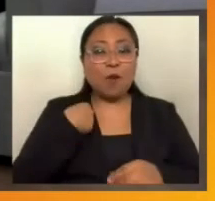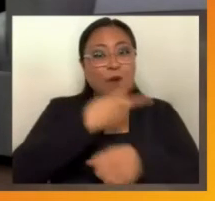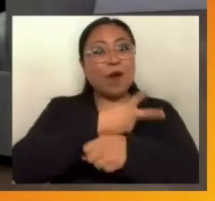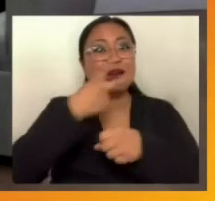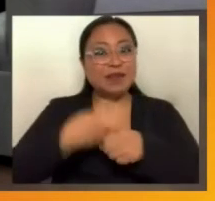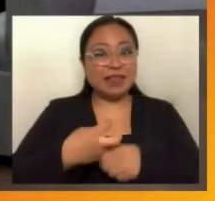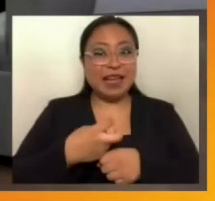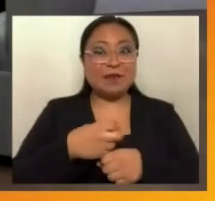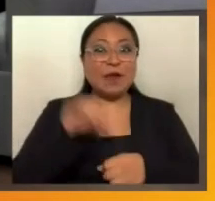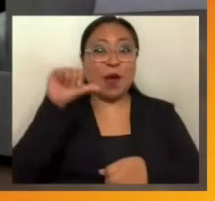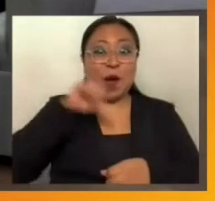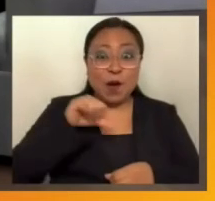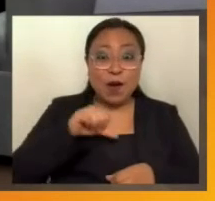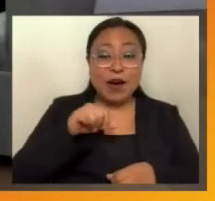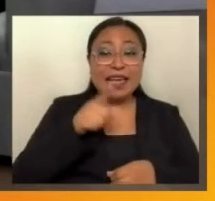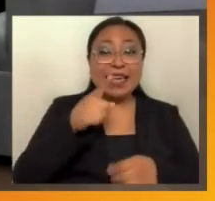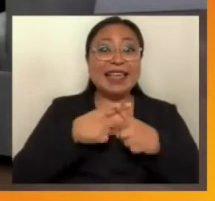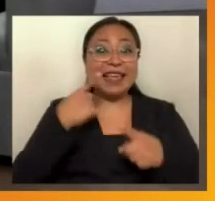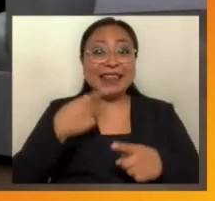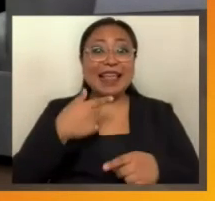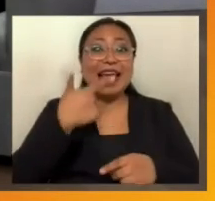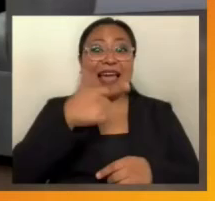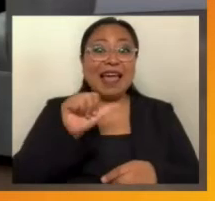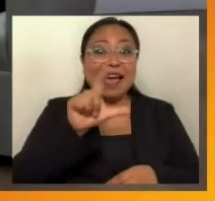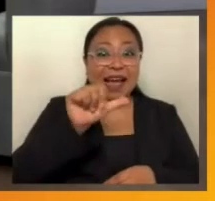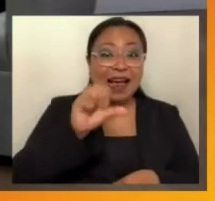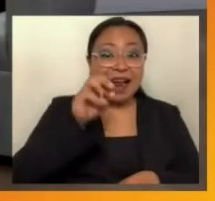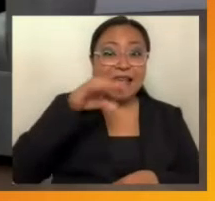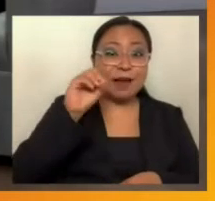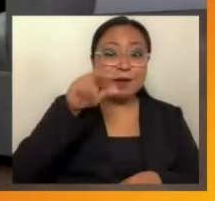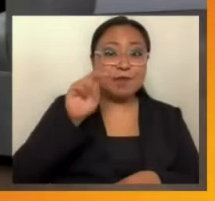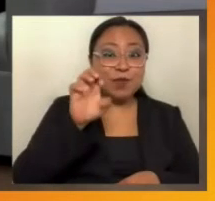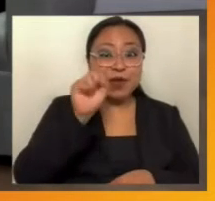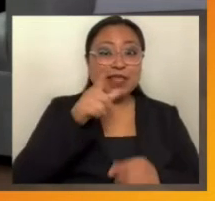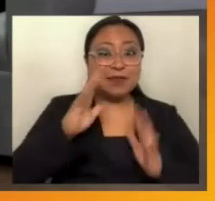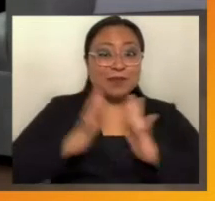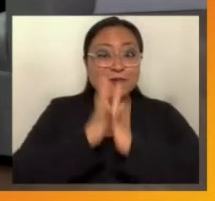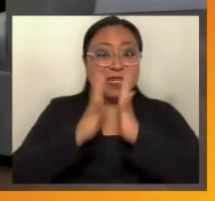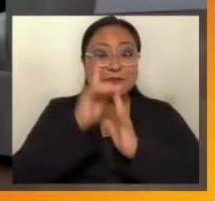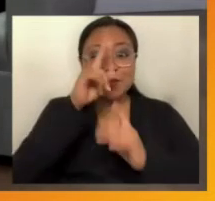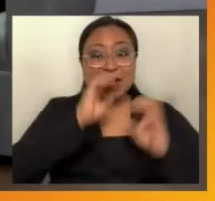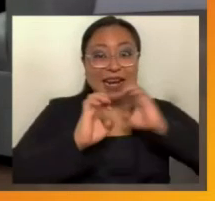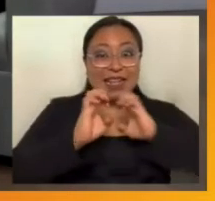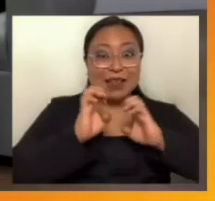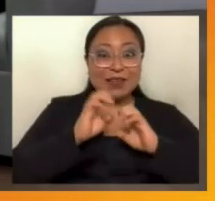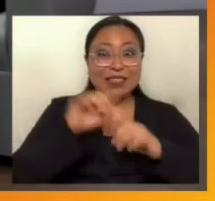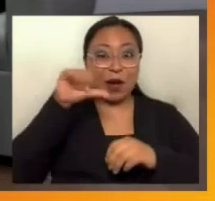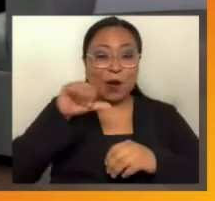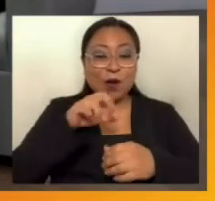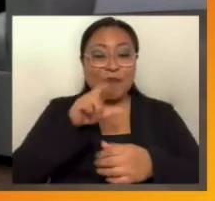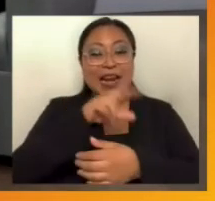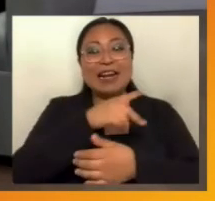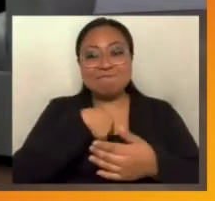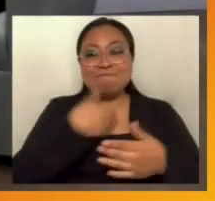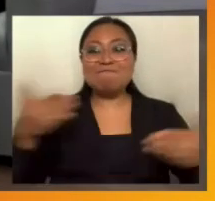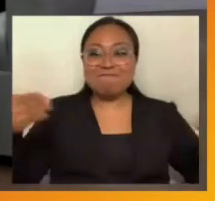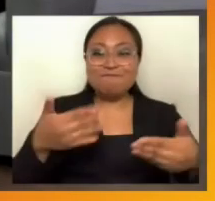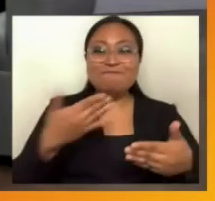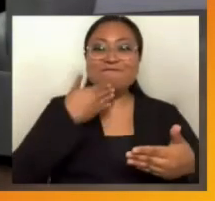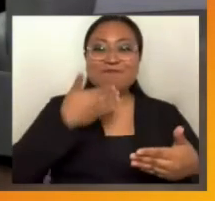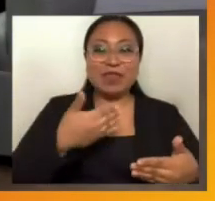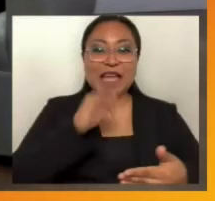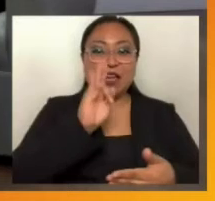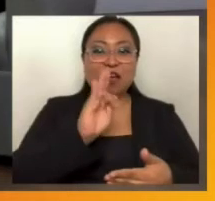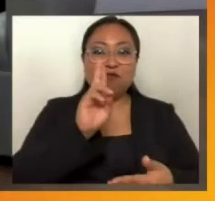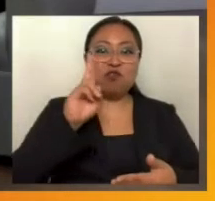nuestra súper invitada, que es Gala Montes. Nos da muchísimo gusto poderla recibir aquí en nuestra casa FUCAM